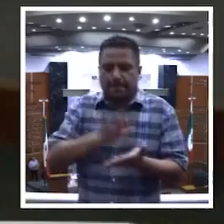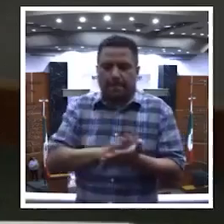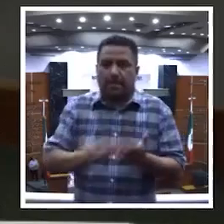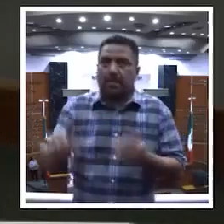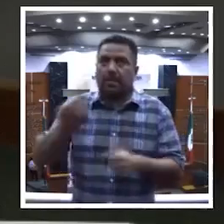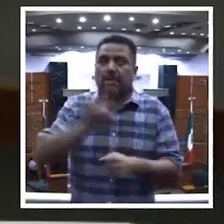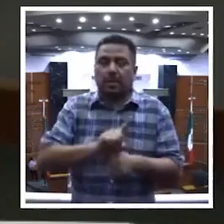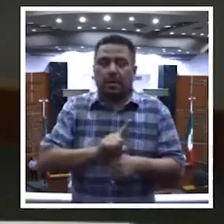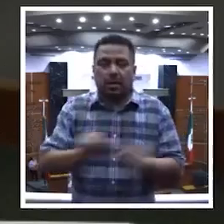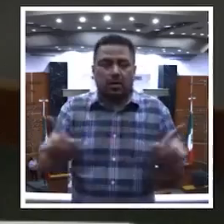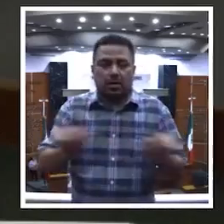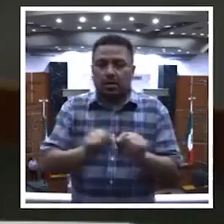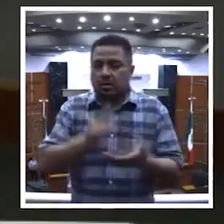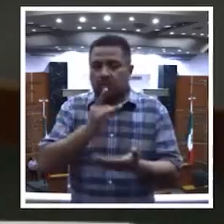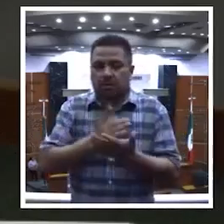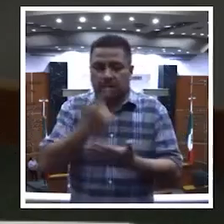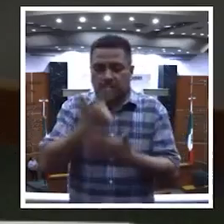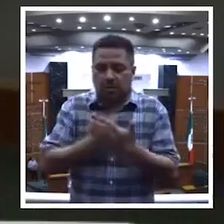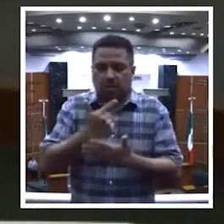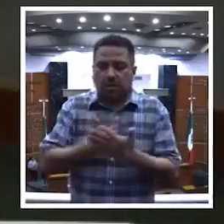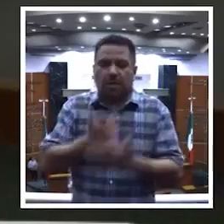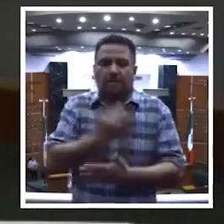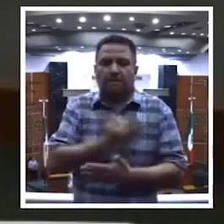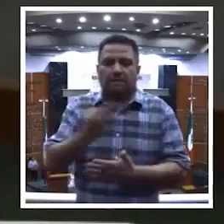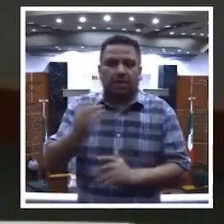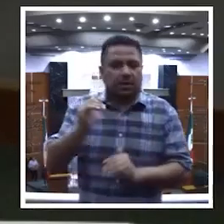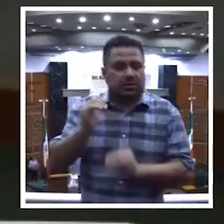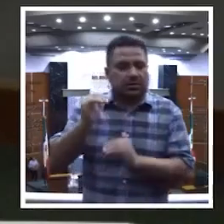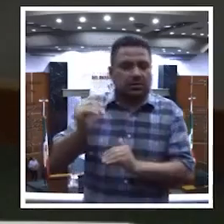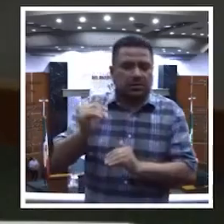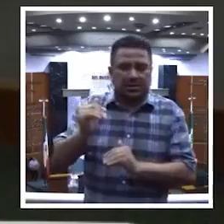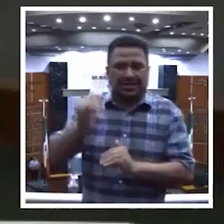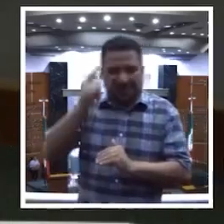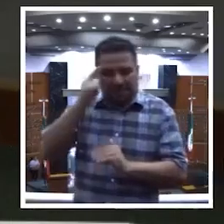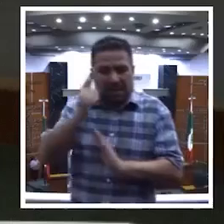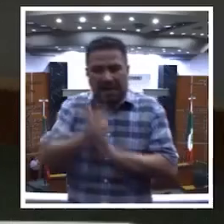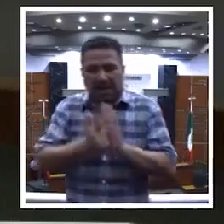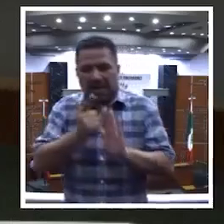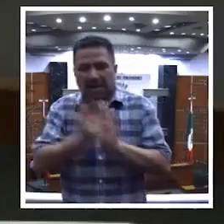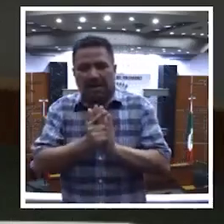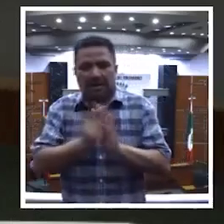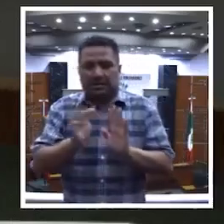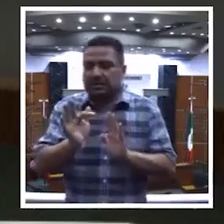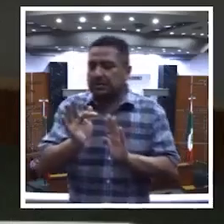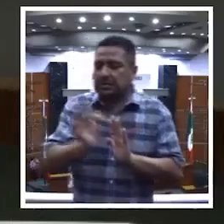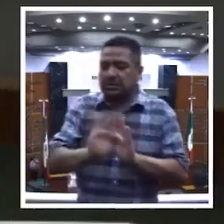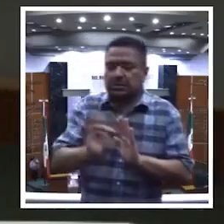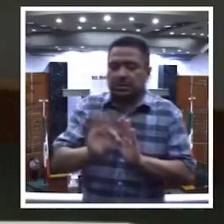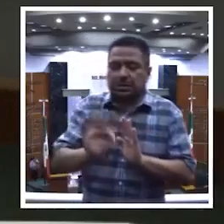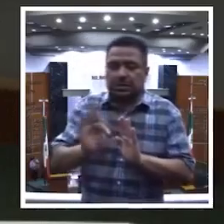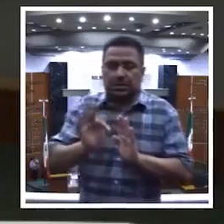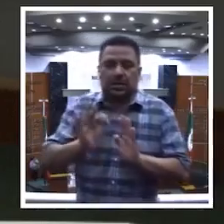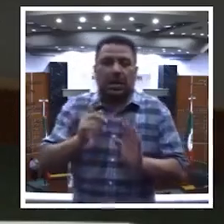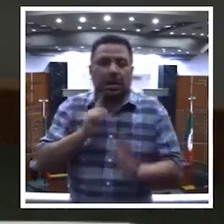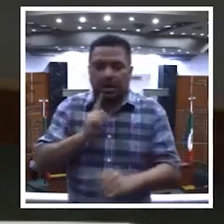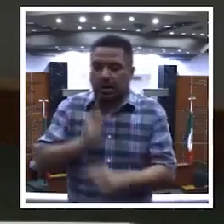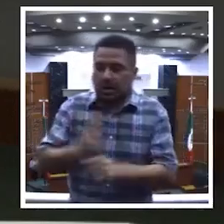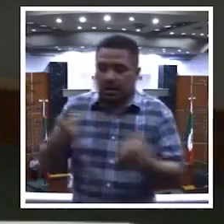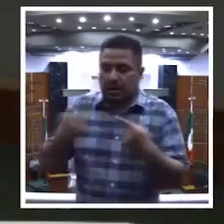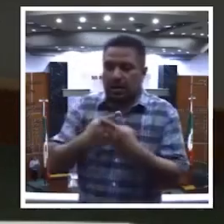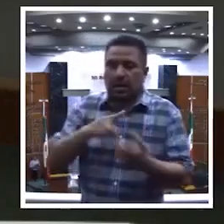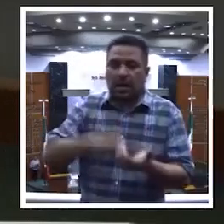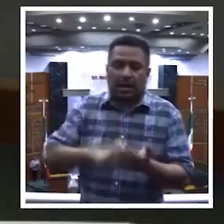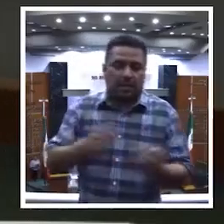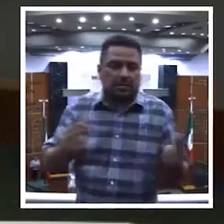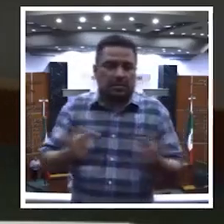días hábiles para efectos de cómputo de los plazos y términos constitucionales y legales, salvo disposición expresa en contrario, para